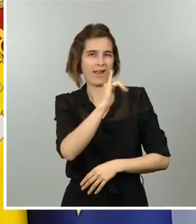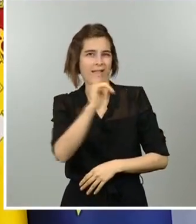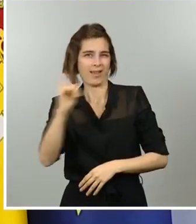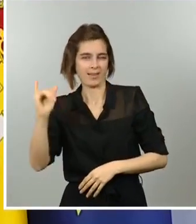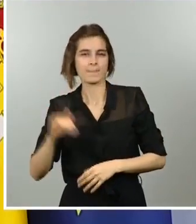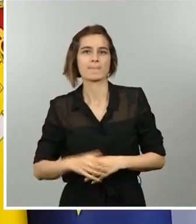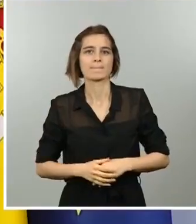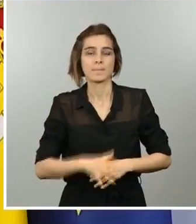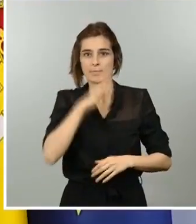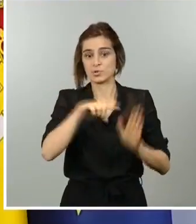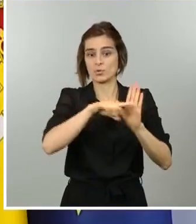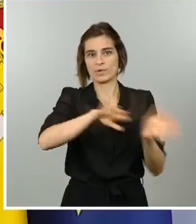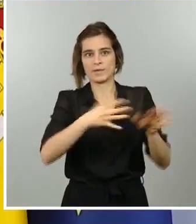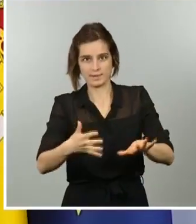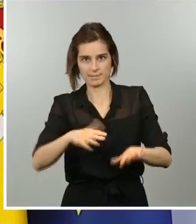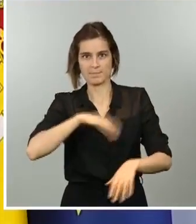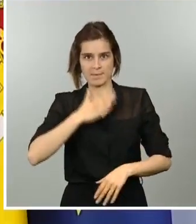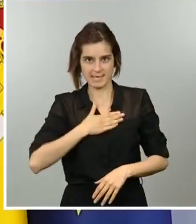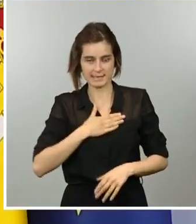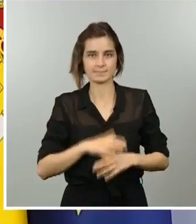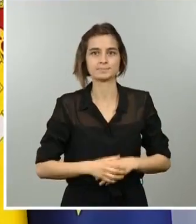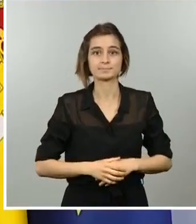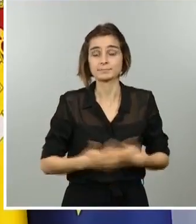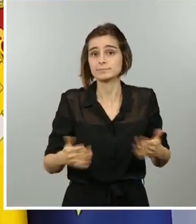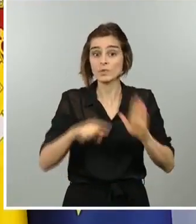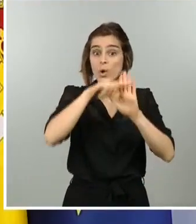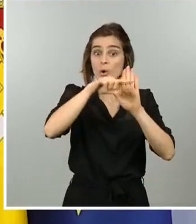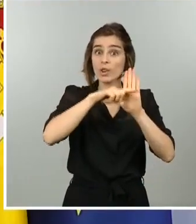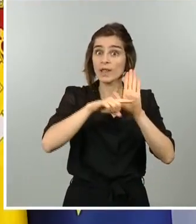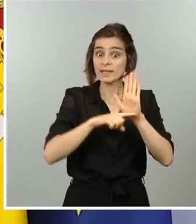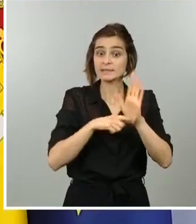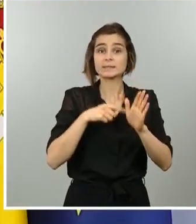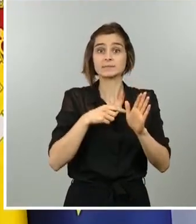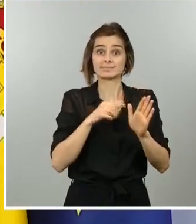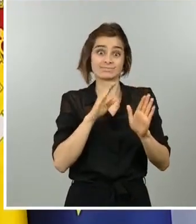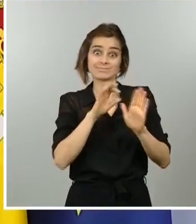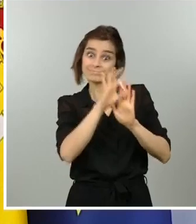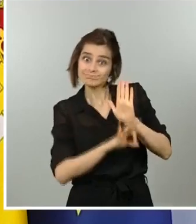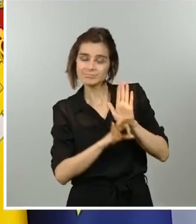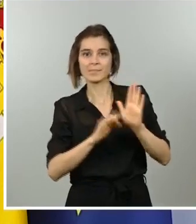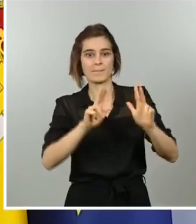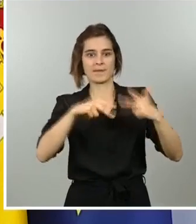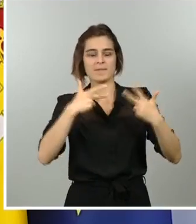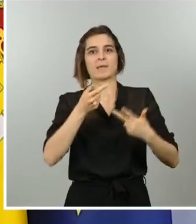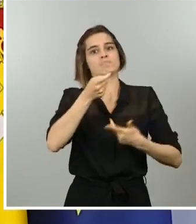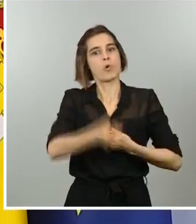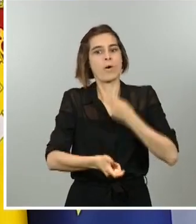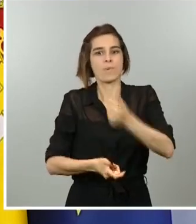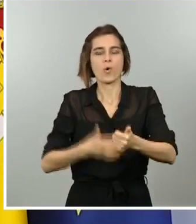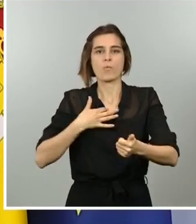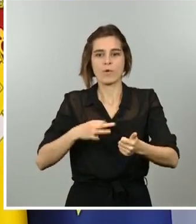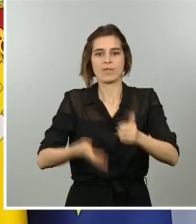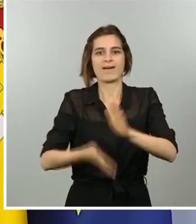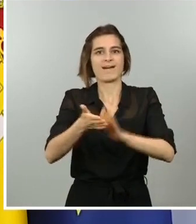entra en vigor. Bien, son un conjunto de órdenes que progresivamente nos permiten ir avanzando hacia esa nueva normalidad. Como he dicho